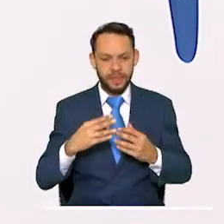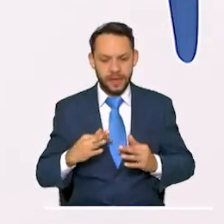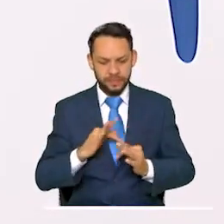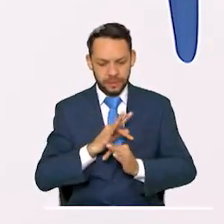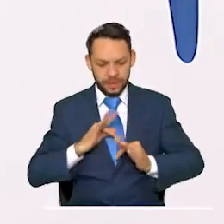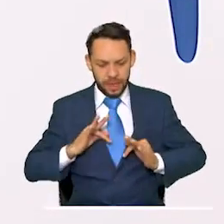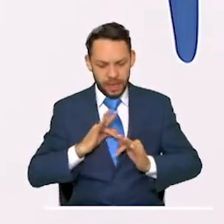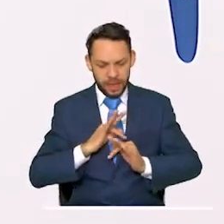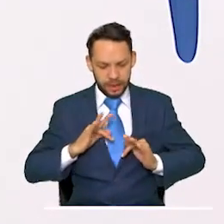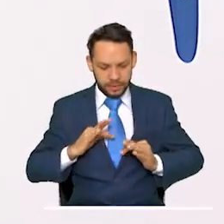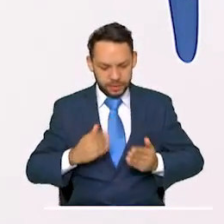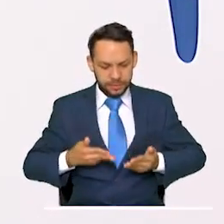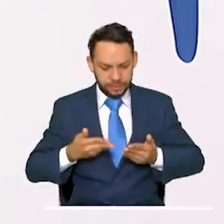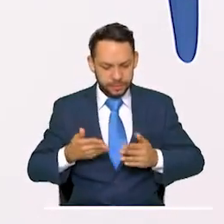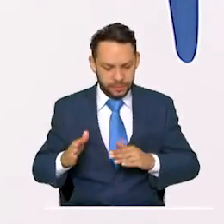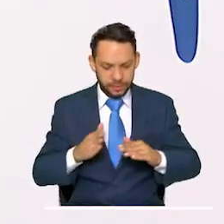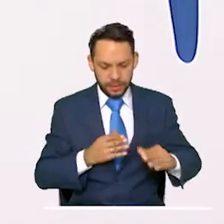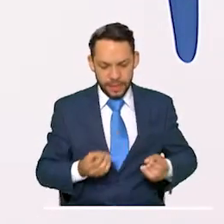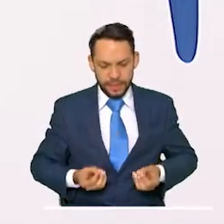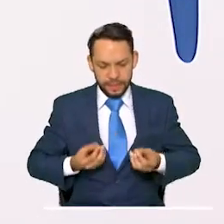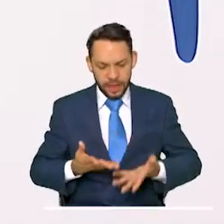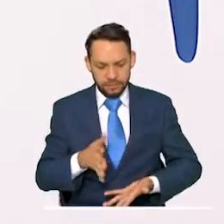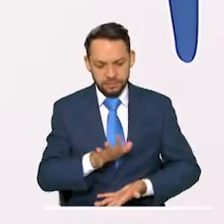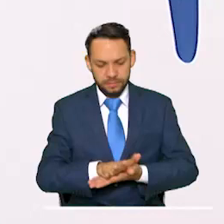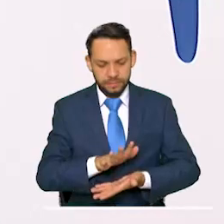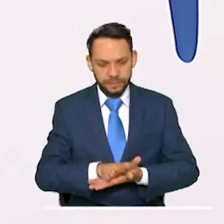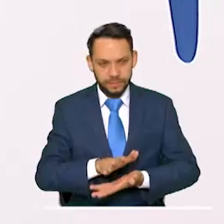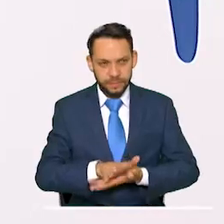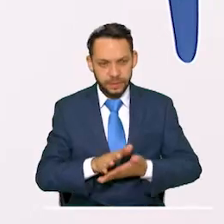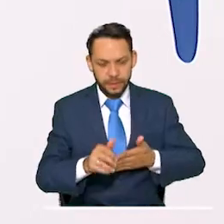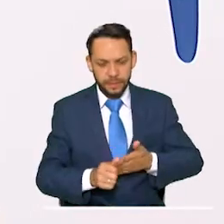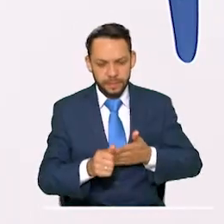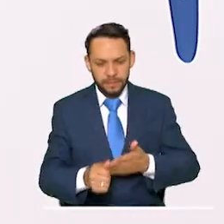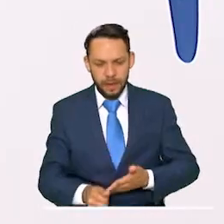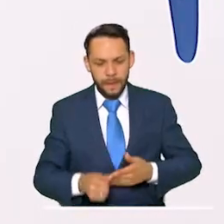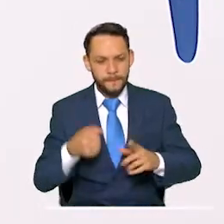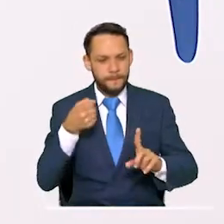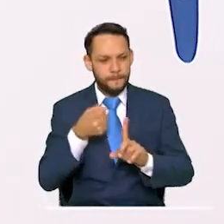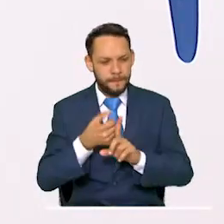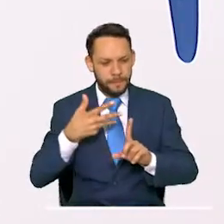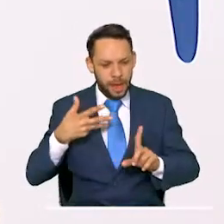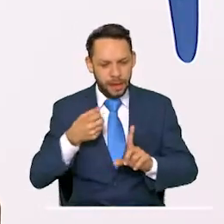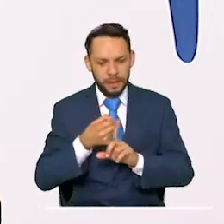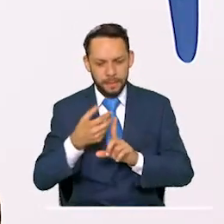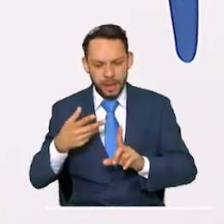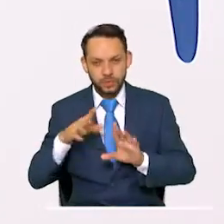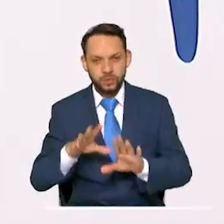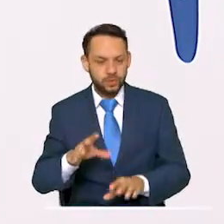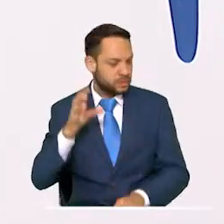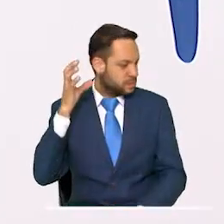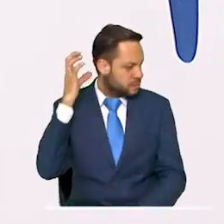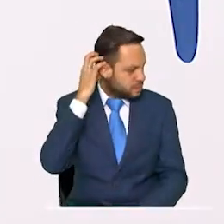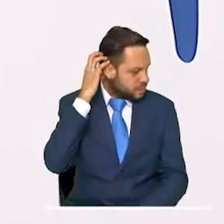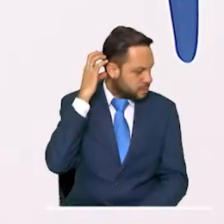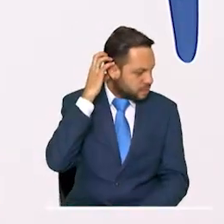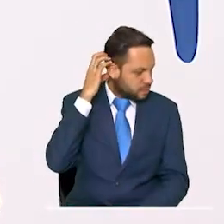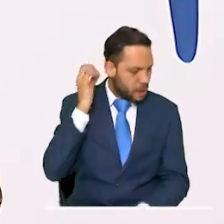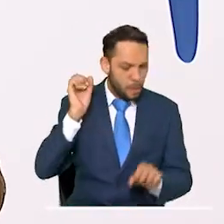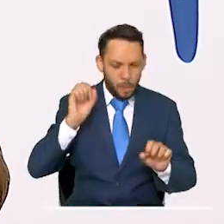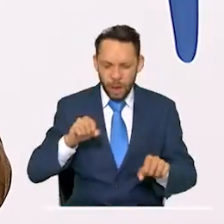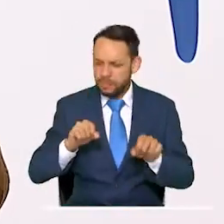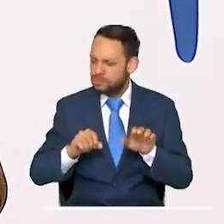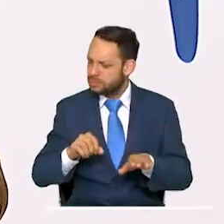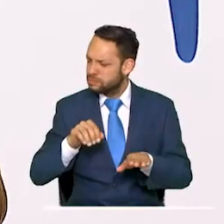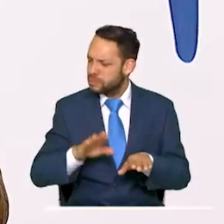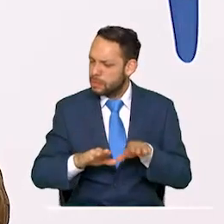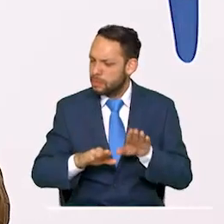eso tranquiliza, eso tiene un efecto donde nuestro cerebro empieza a tener unos caminos